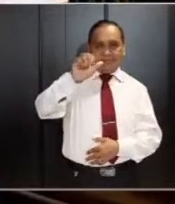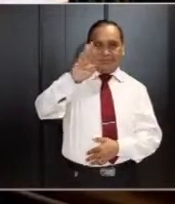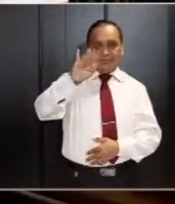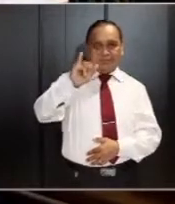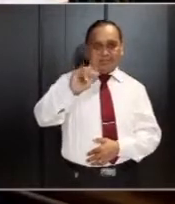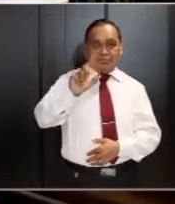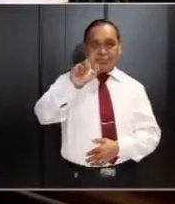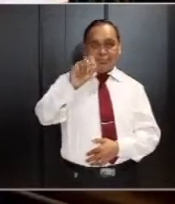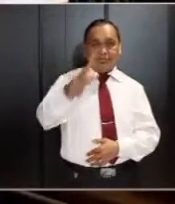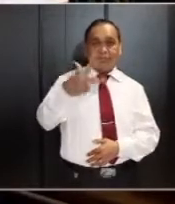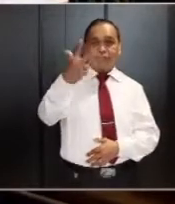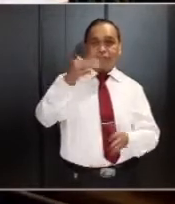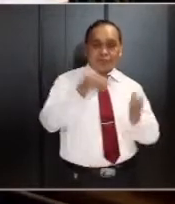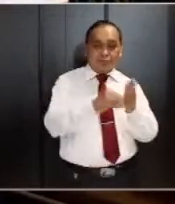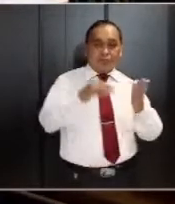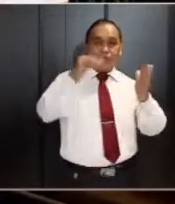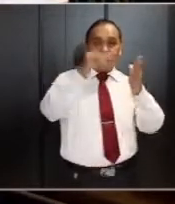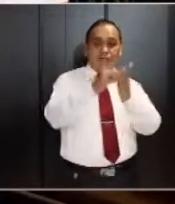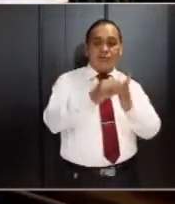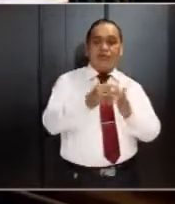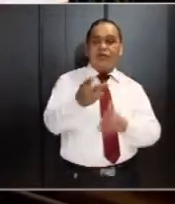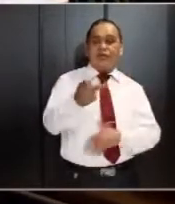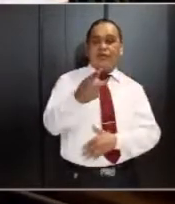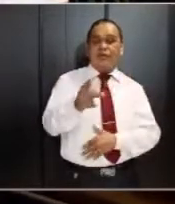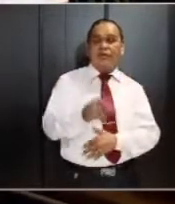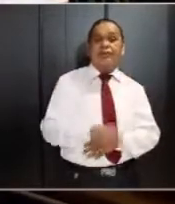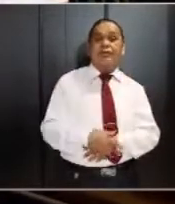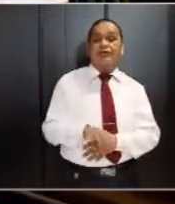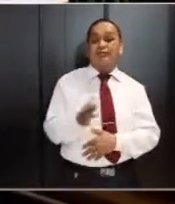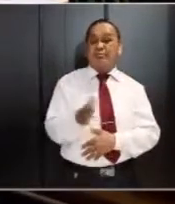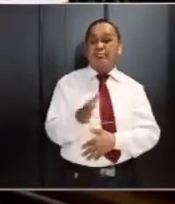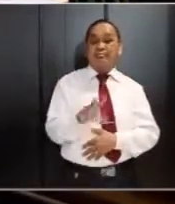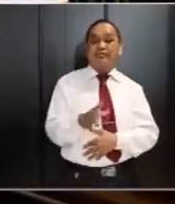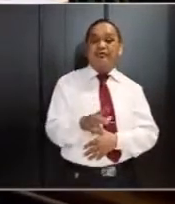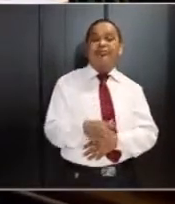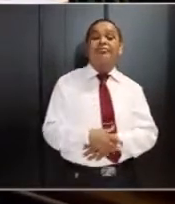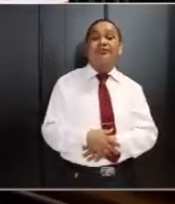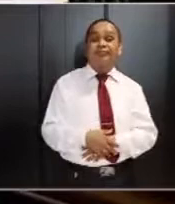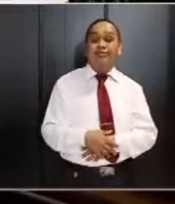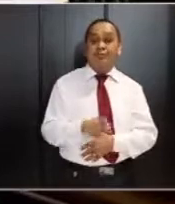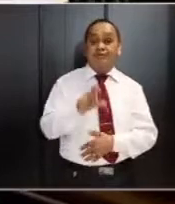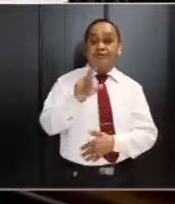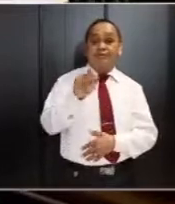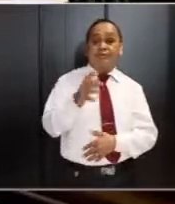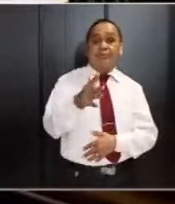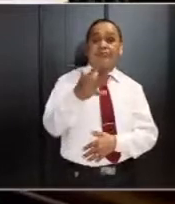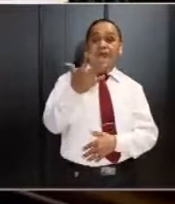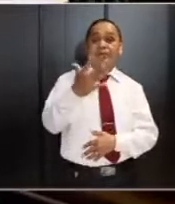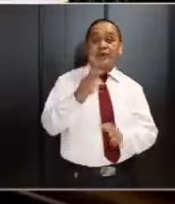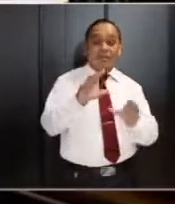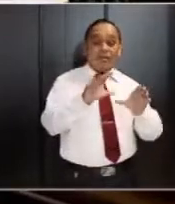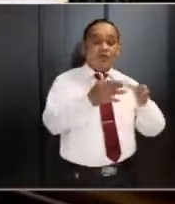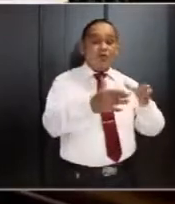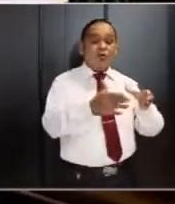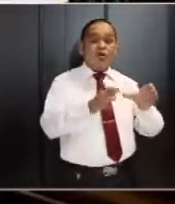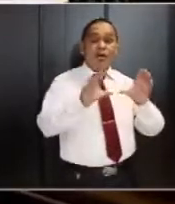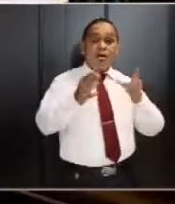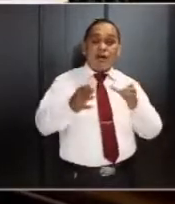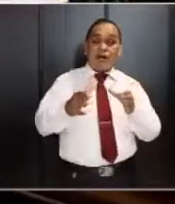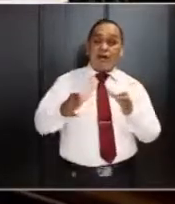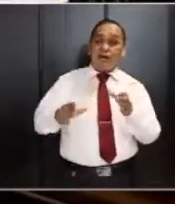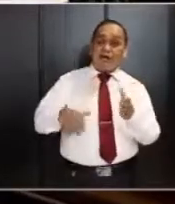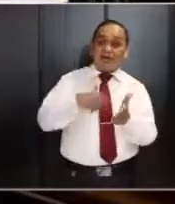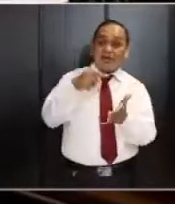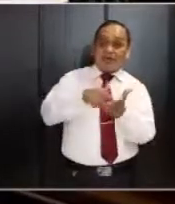de pesos para 25. Él calcula que se pudieran llevar hasta 25 centros comunitarios para